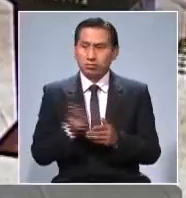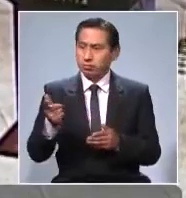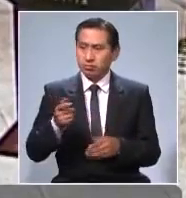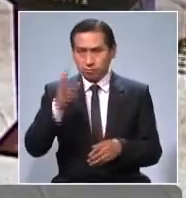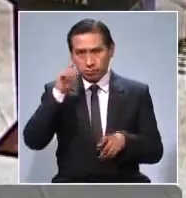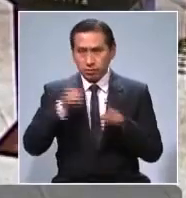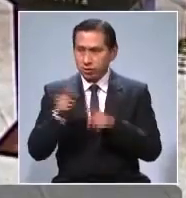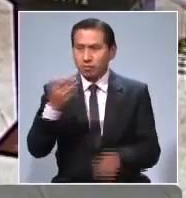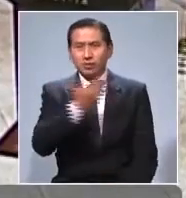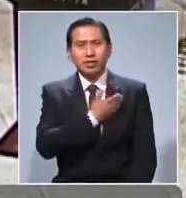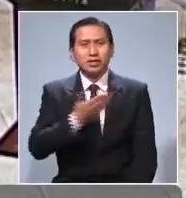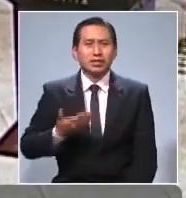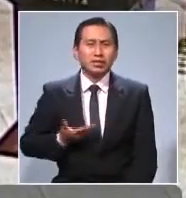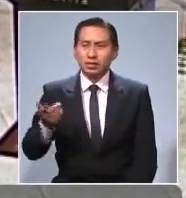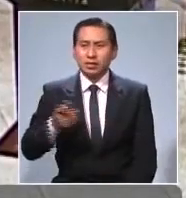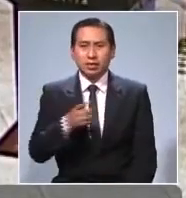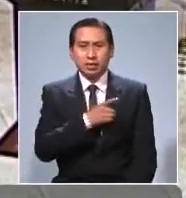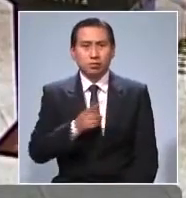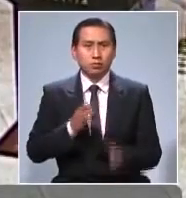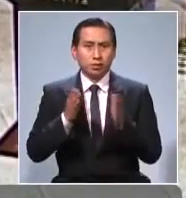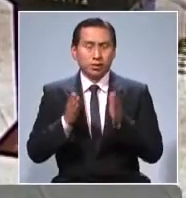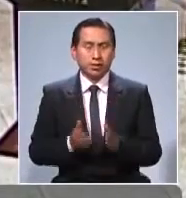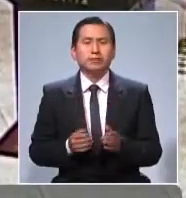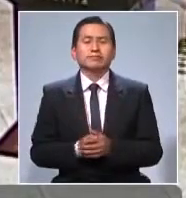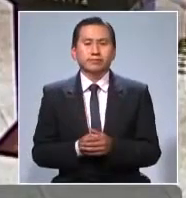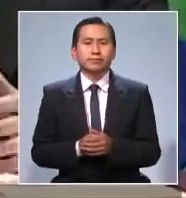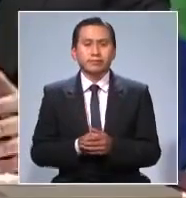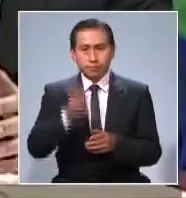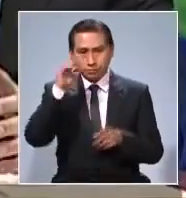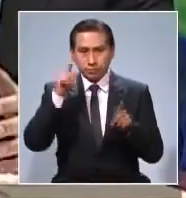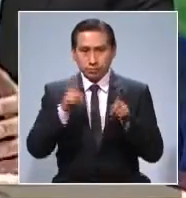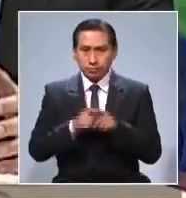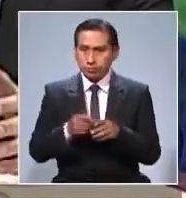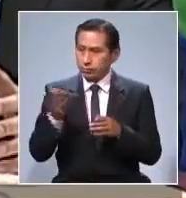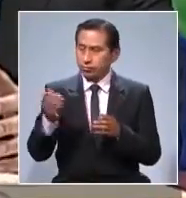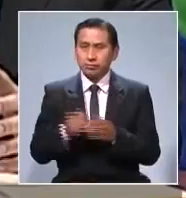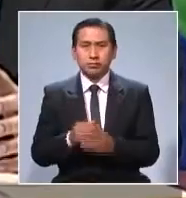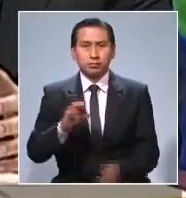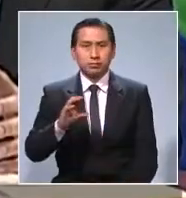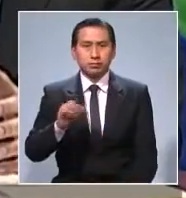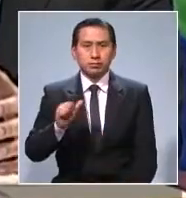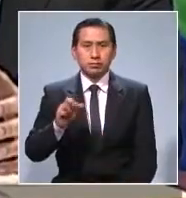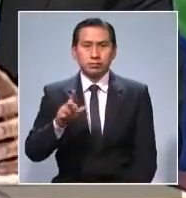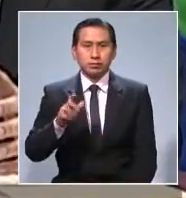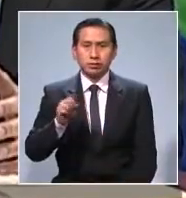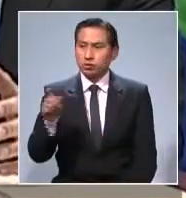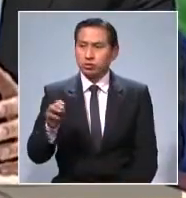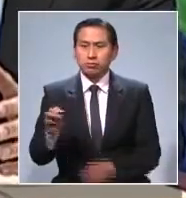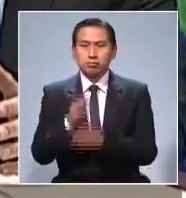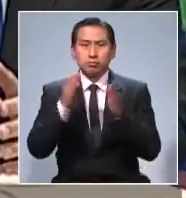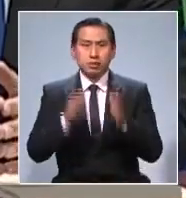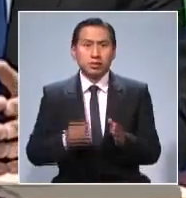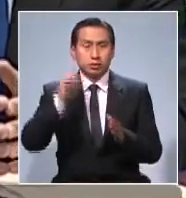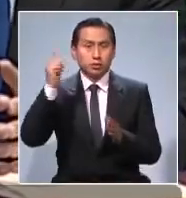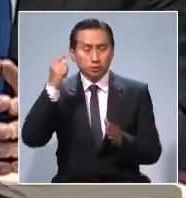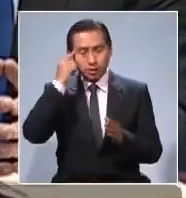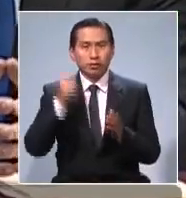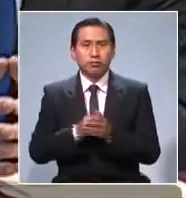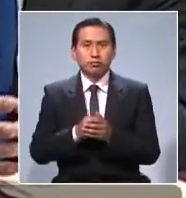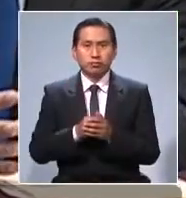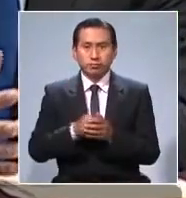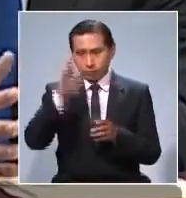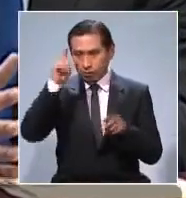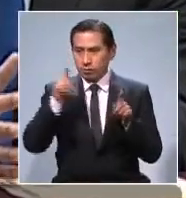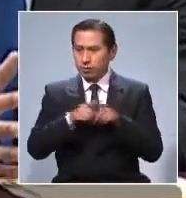Hermano Freddy Mamani, presidente de la Cámara de Diputados. Hermano Carlos Eduardo del Castillo del Carpio, ministro de Gobierno.